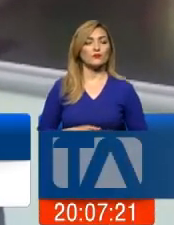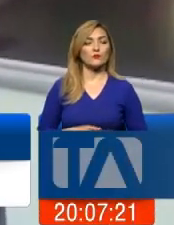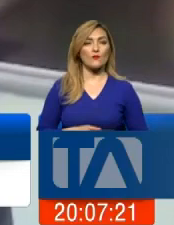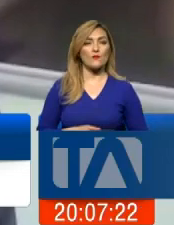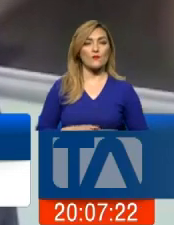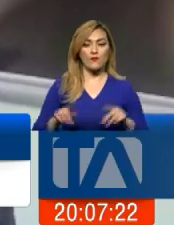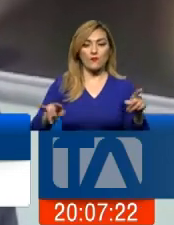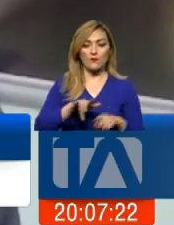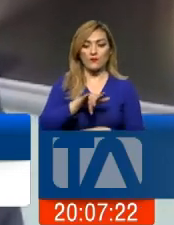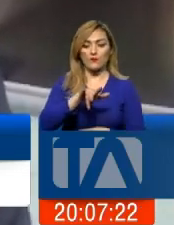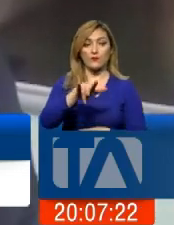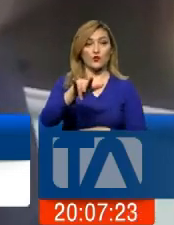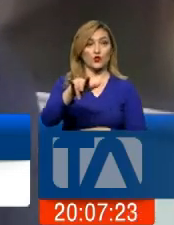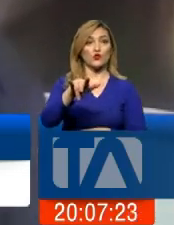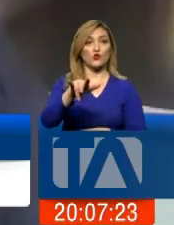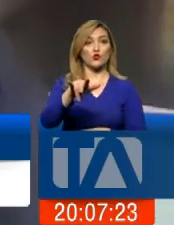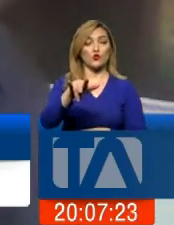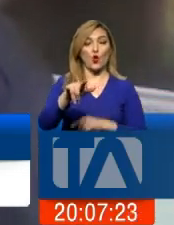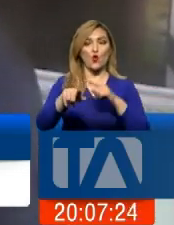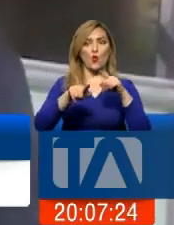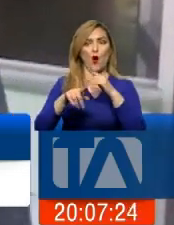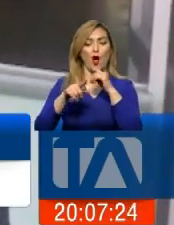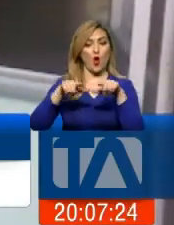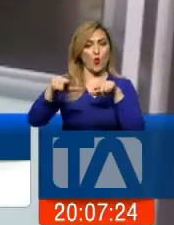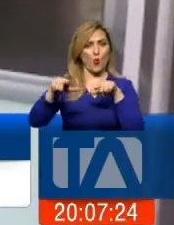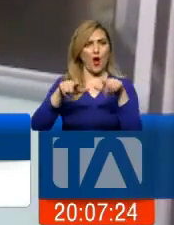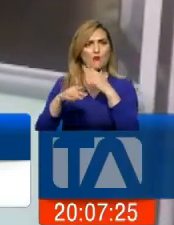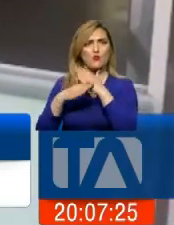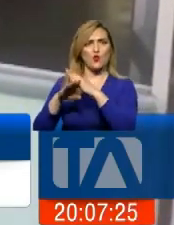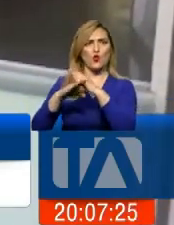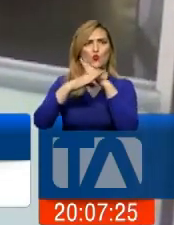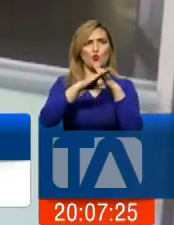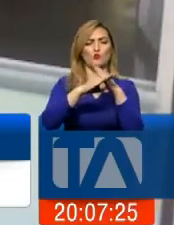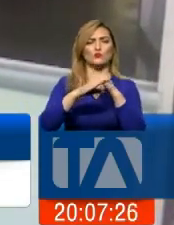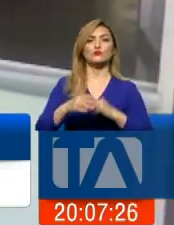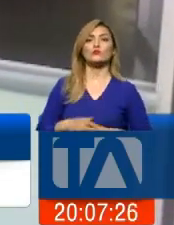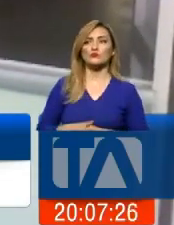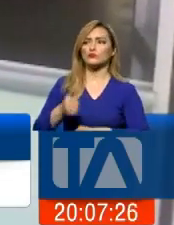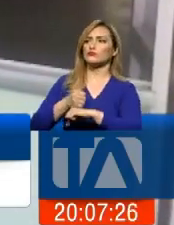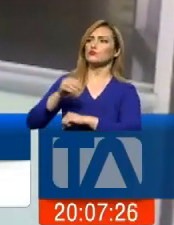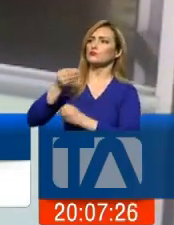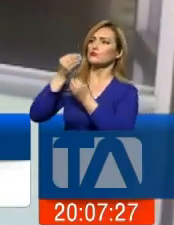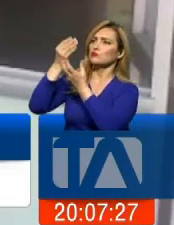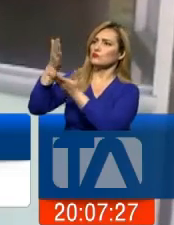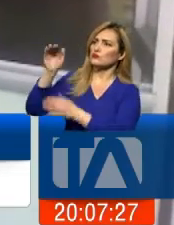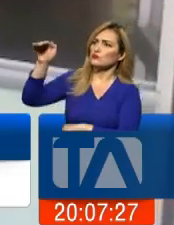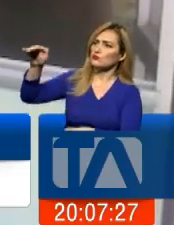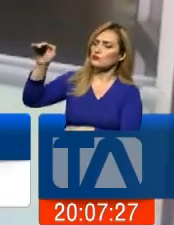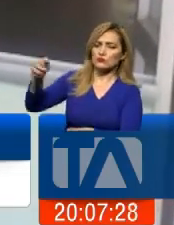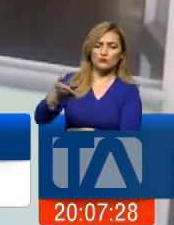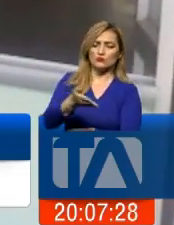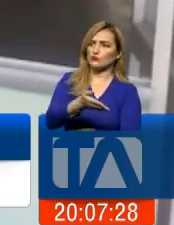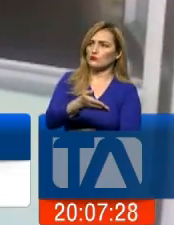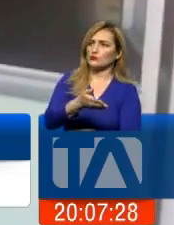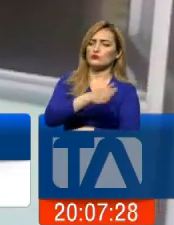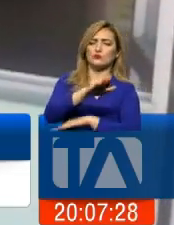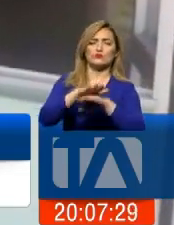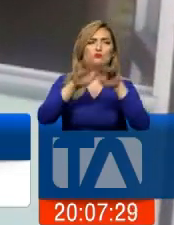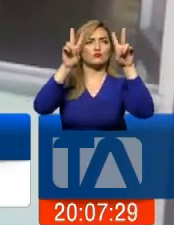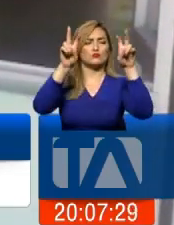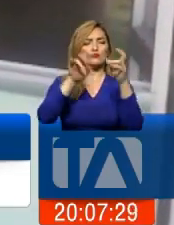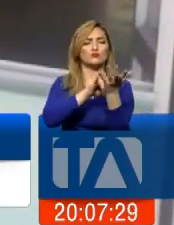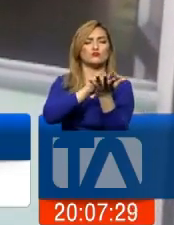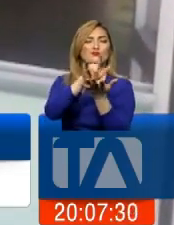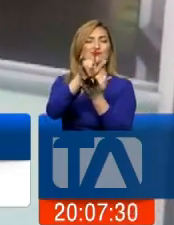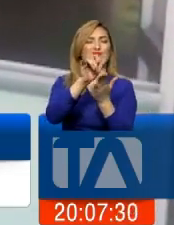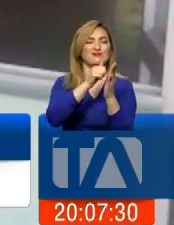inmediatamente ha sido intervenido, se ha acordonado el lugar, se ha hecho conocimiento a algunas autoridades propias que tengan que ver con la parte de